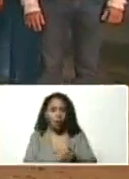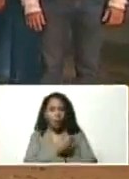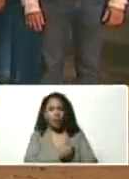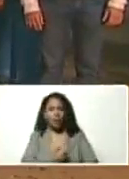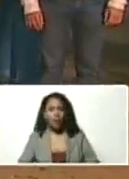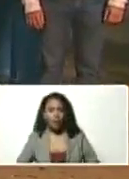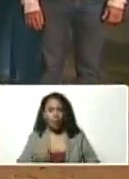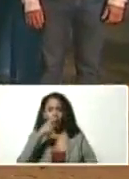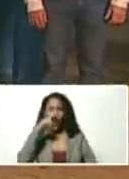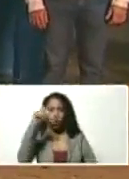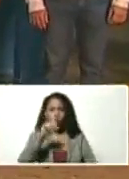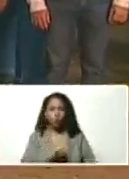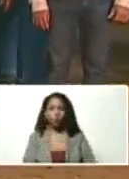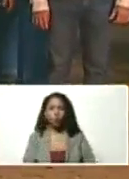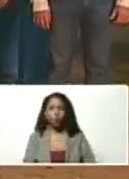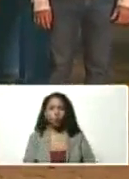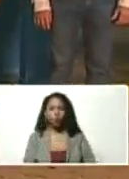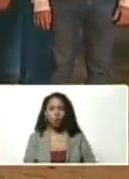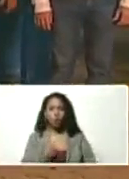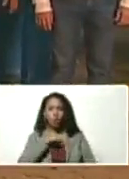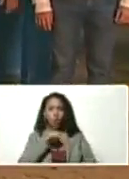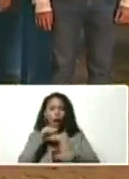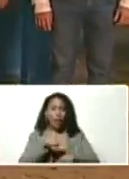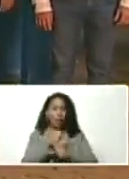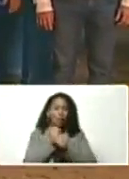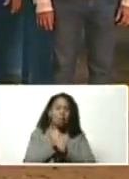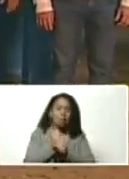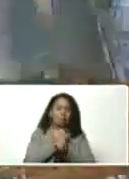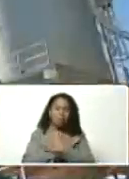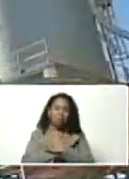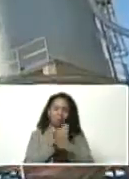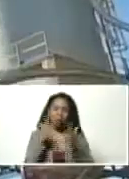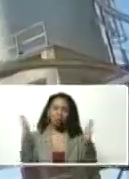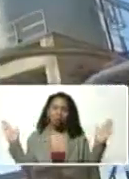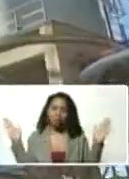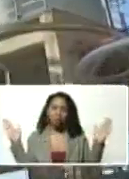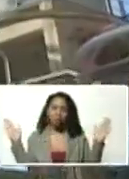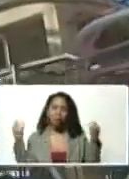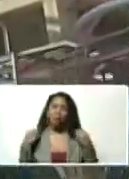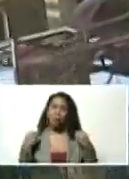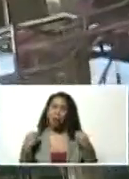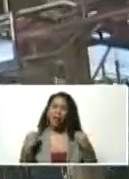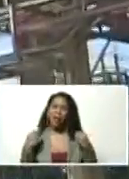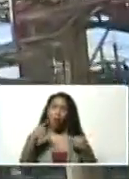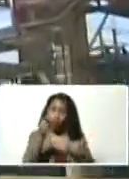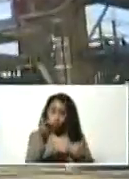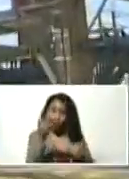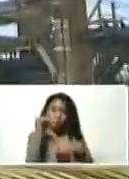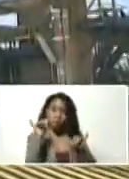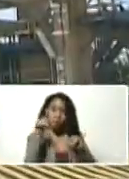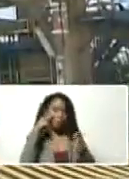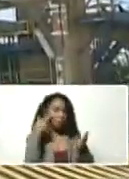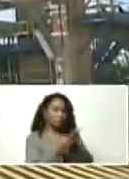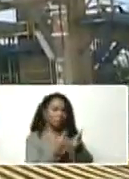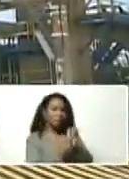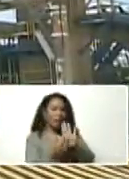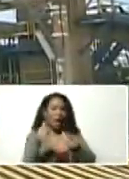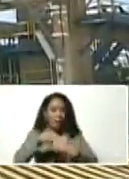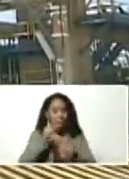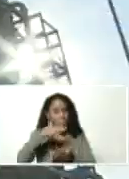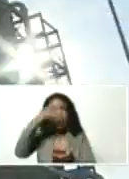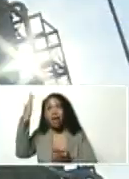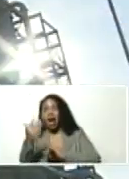presidente Nicolás Maduro. Por acá lo esperamos con los brazos abiertos en Ana María Campos para que sea testigo de este